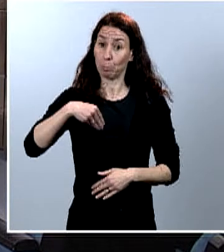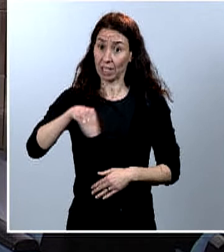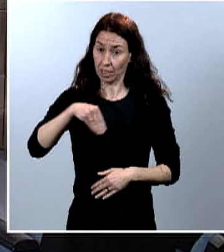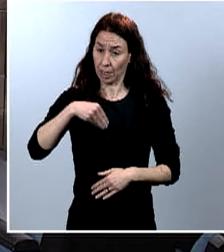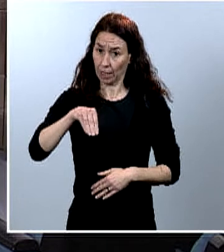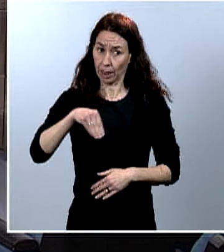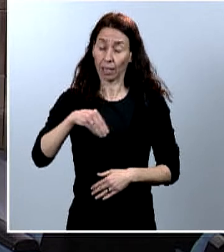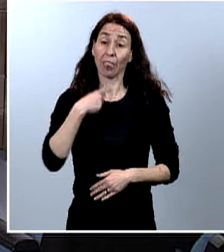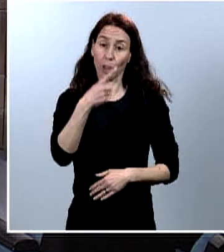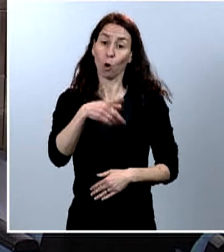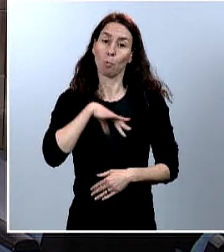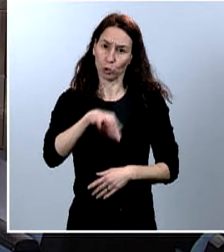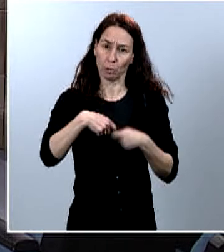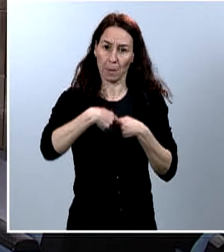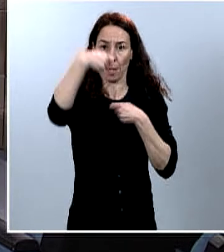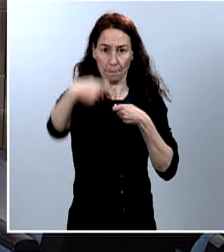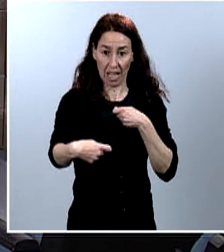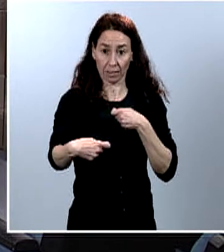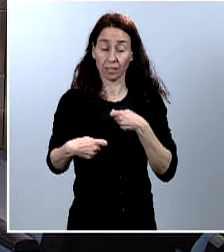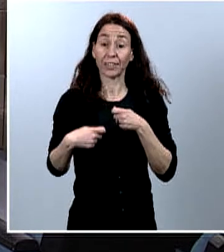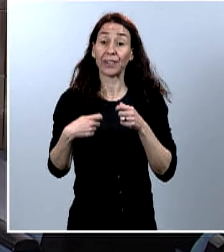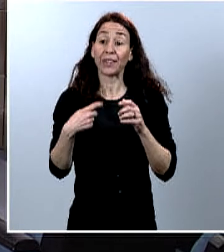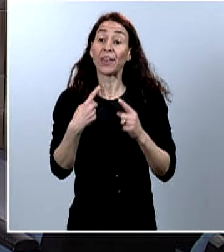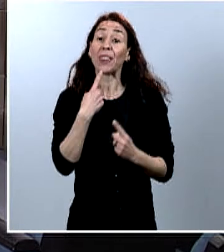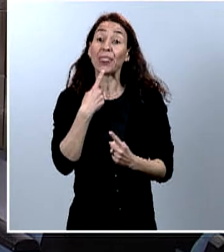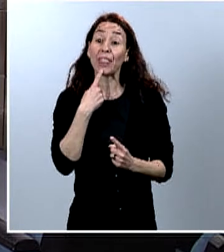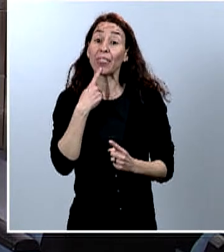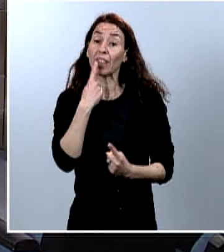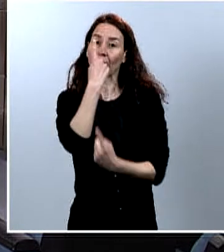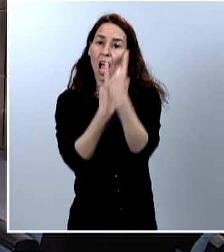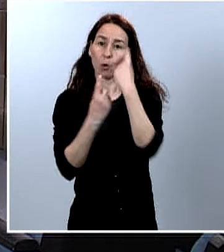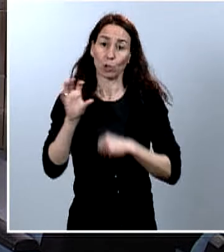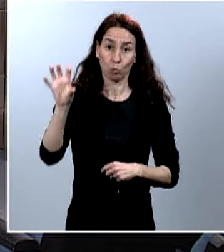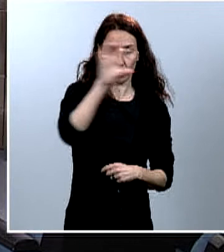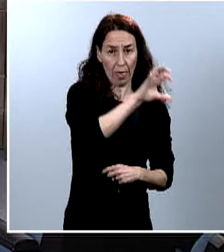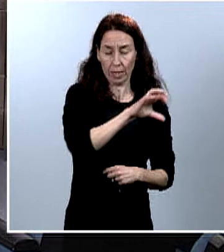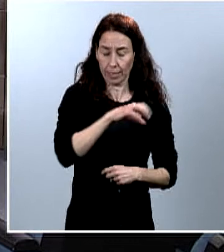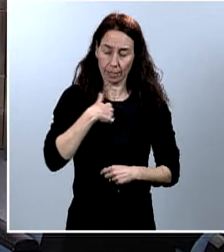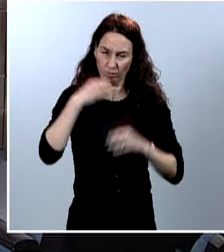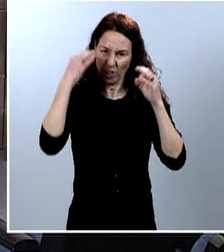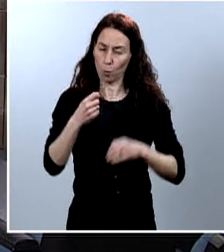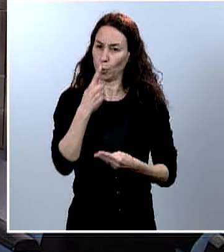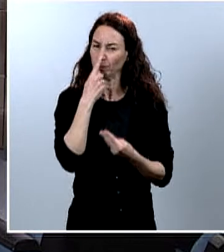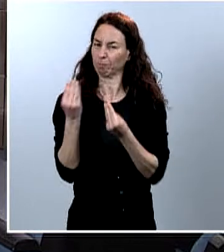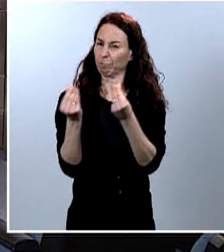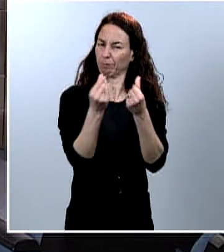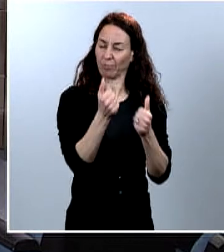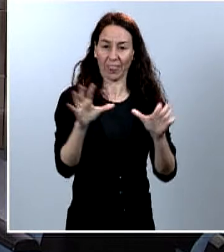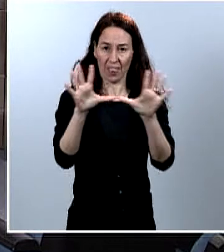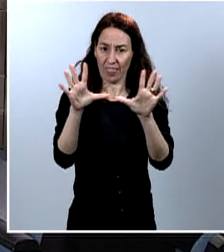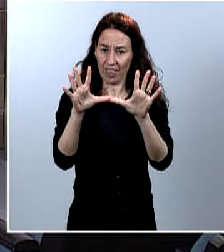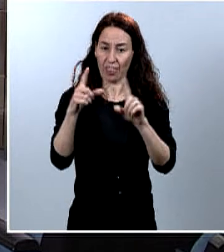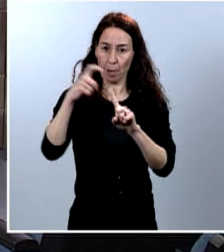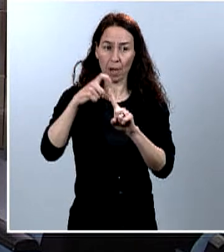otra más. Y hay voces de las comunidades que apuntan hacia el 10 de mayo. ¿Qué postura defiende el comité técnico, el comité